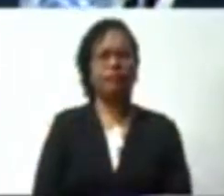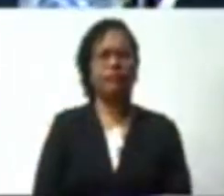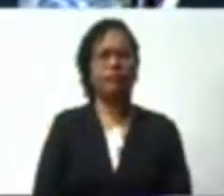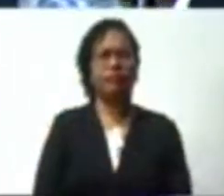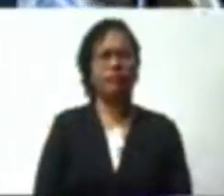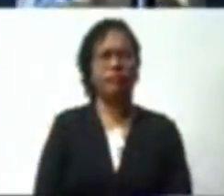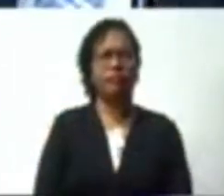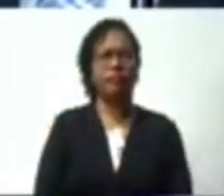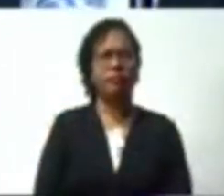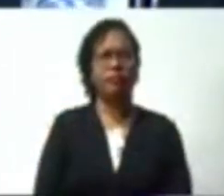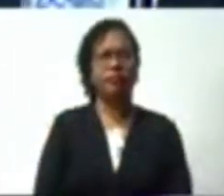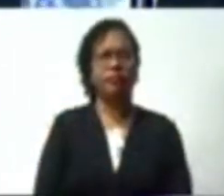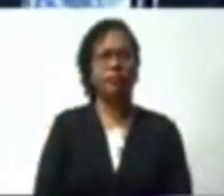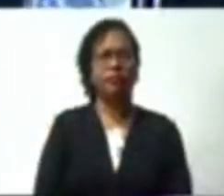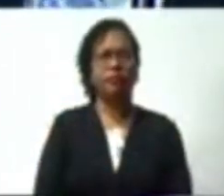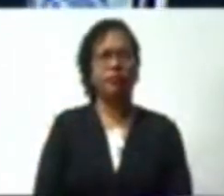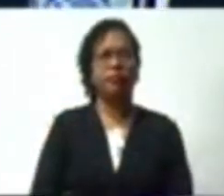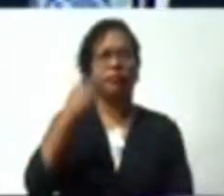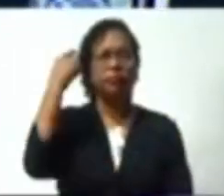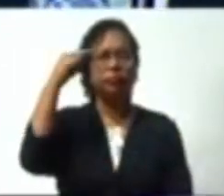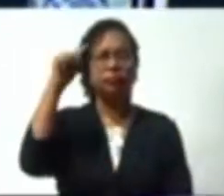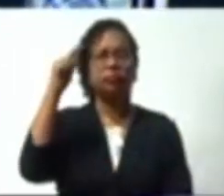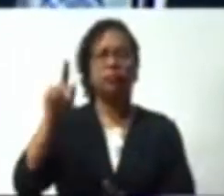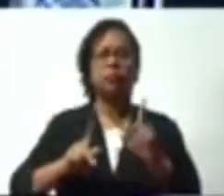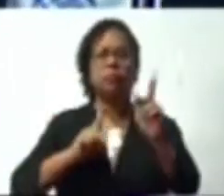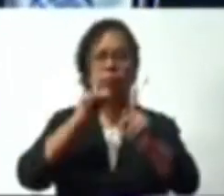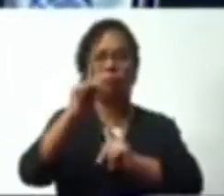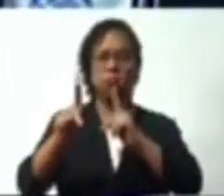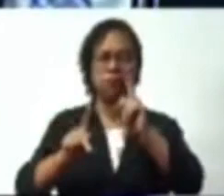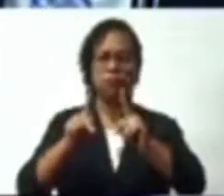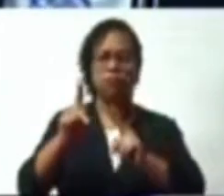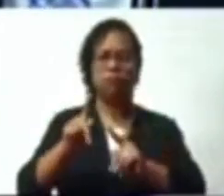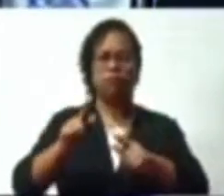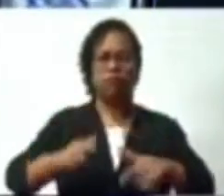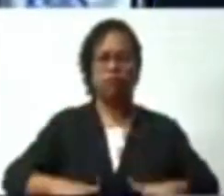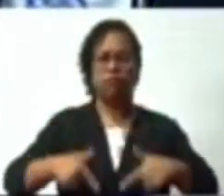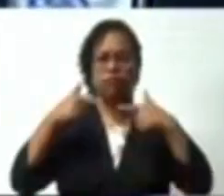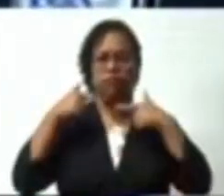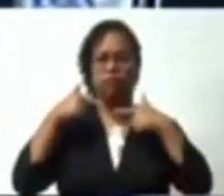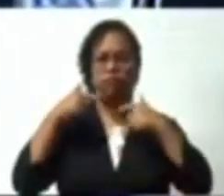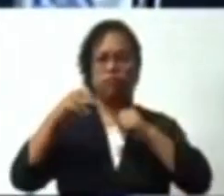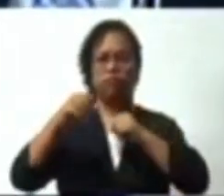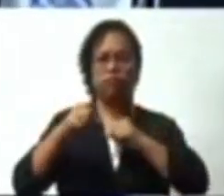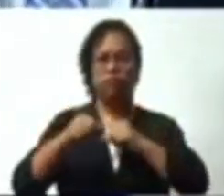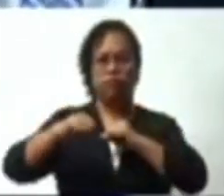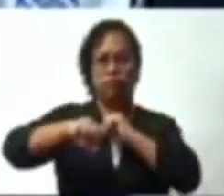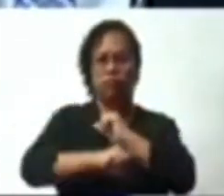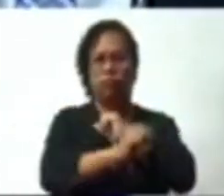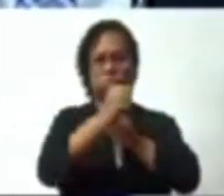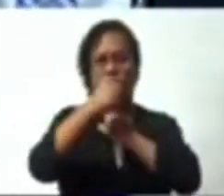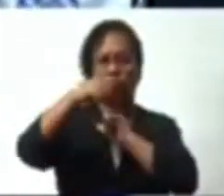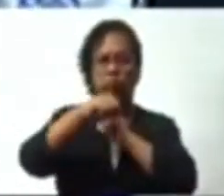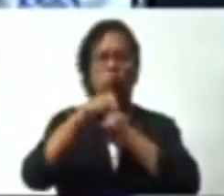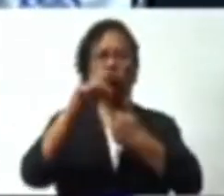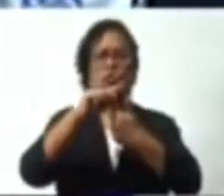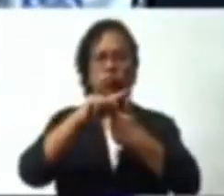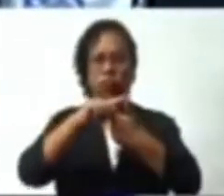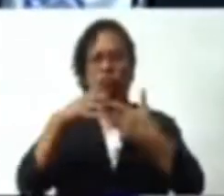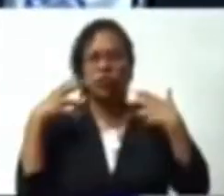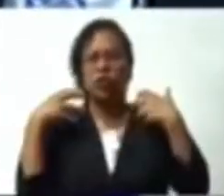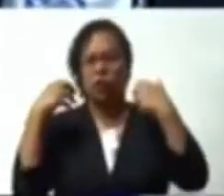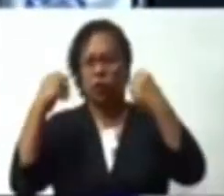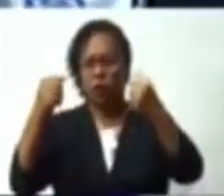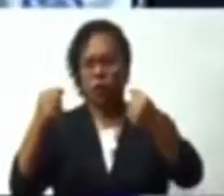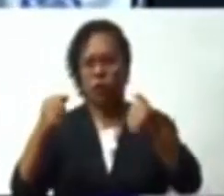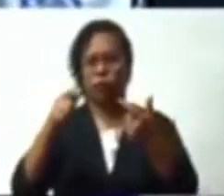de Samaná: el sector salud, el sector educación, el